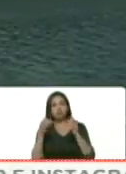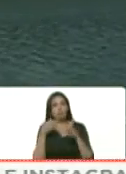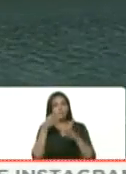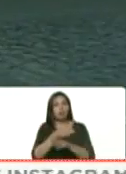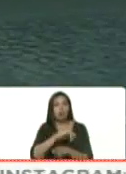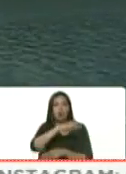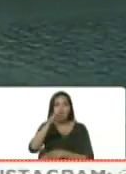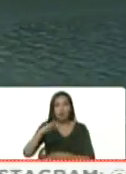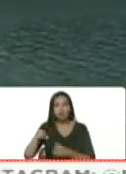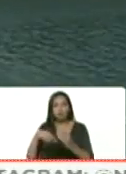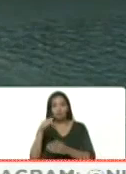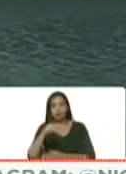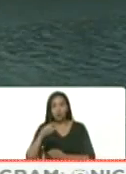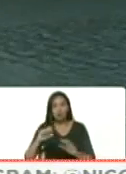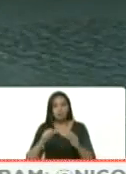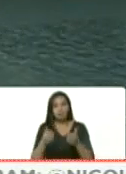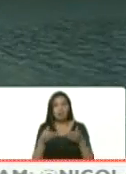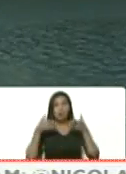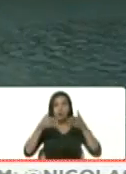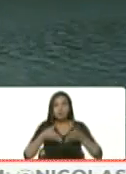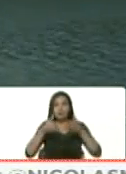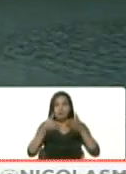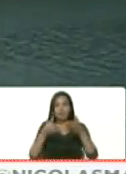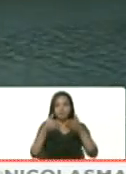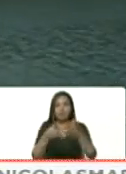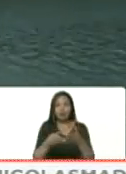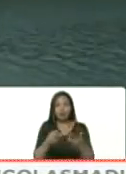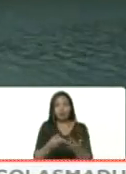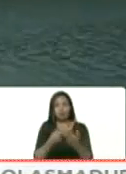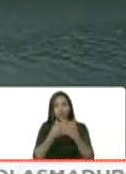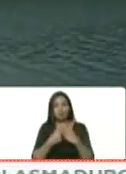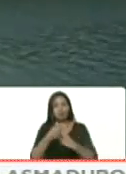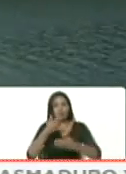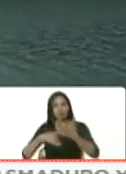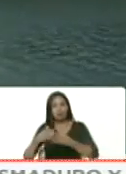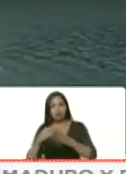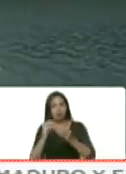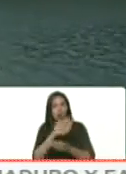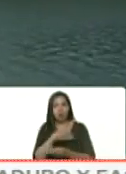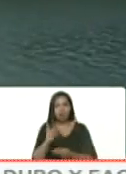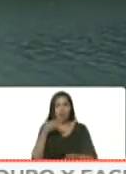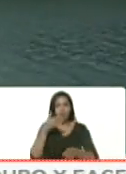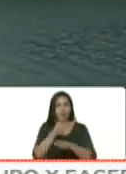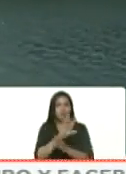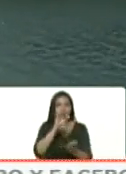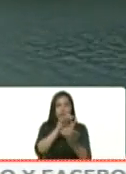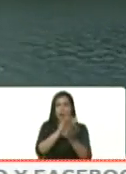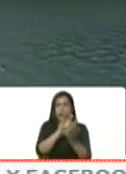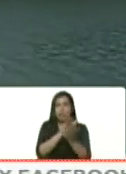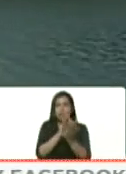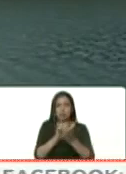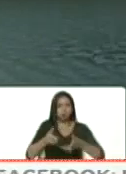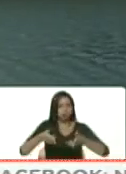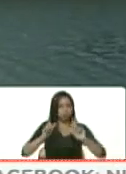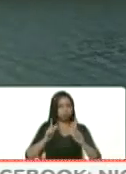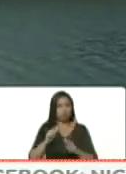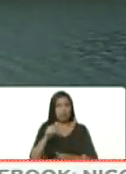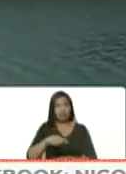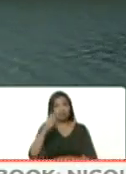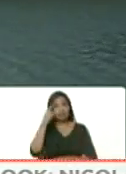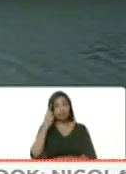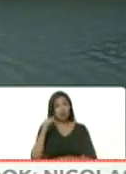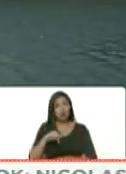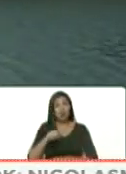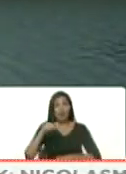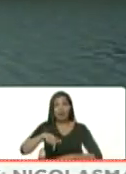a partir de hoy este ferry que va a prestar servicio para todo el que quiera ir a Margarita. A partir del día de hoy, desde